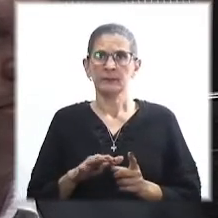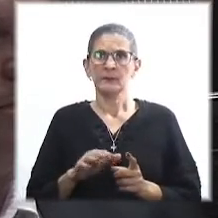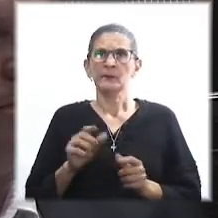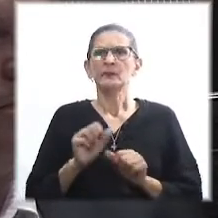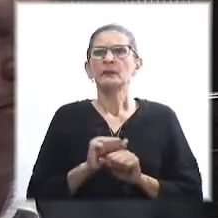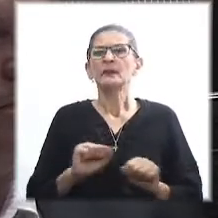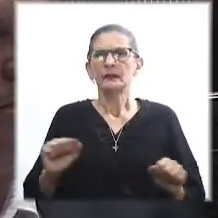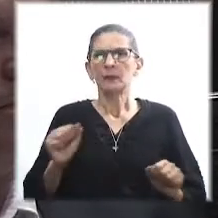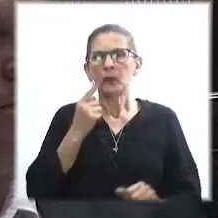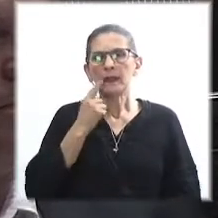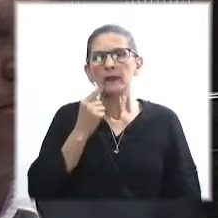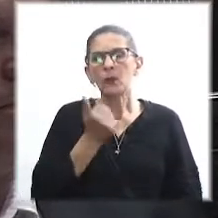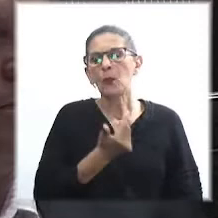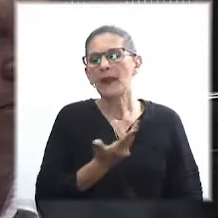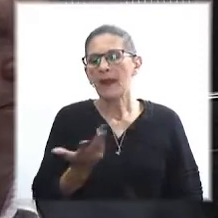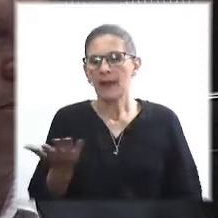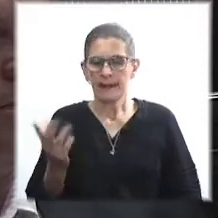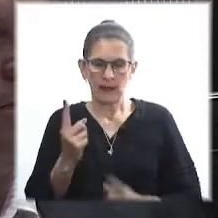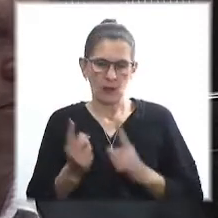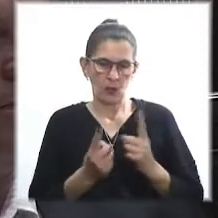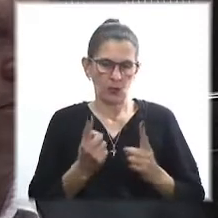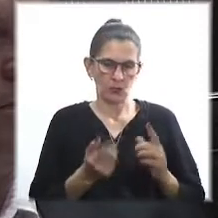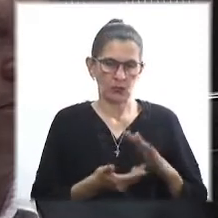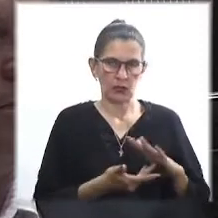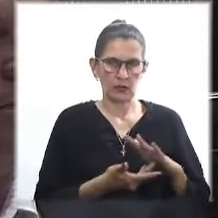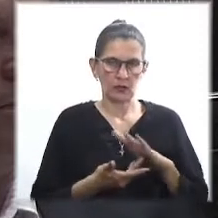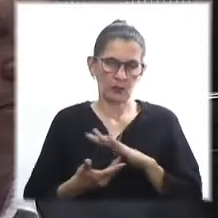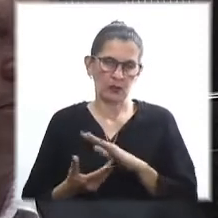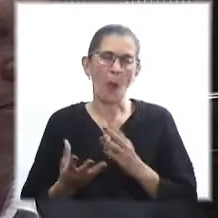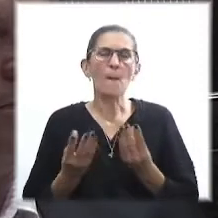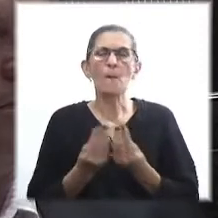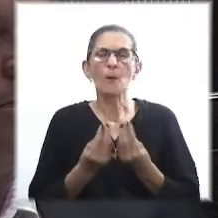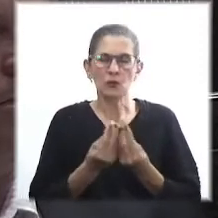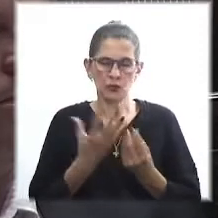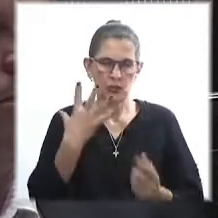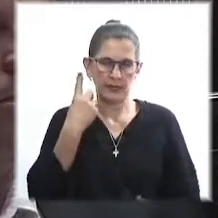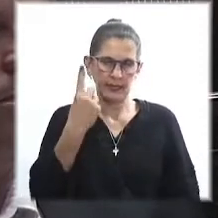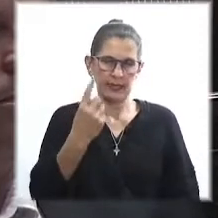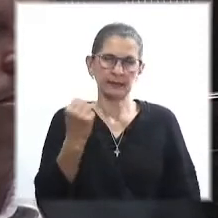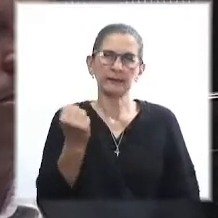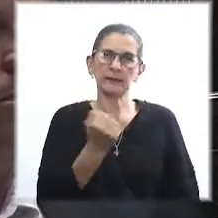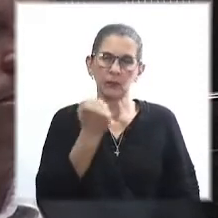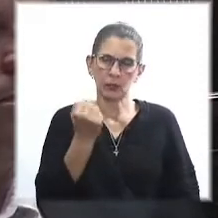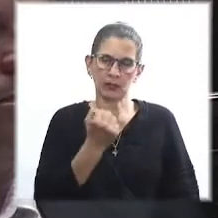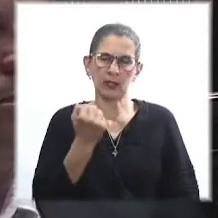se pueden enumerar algunos caudillos, muchos dirigentes importantes.